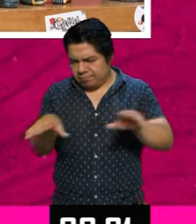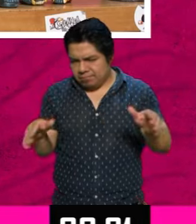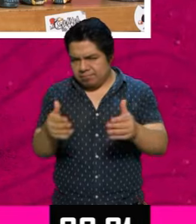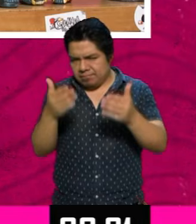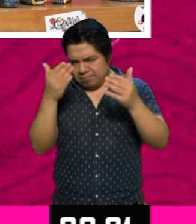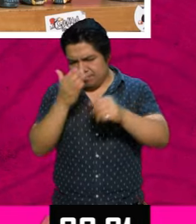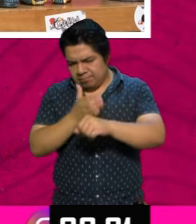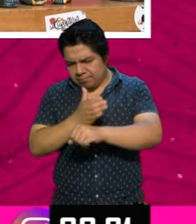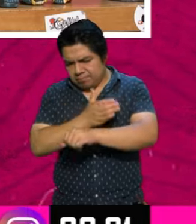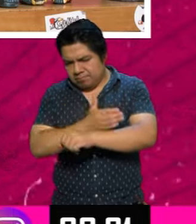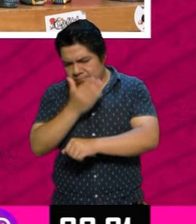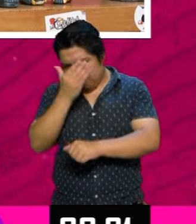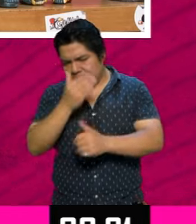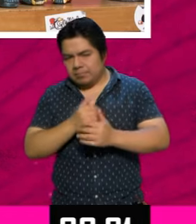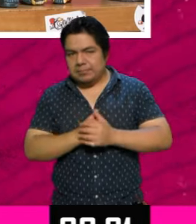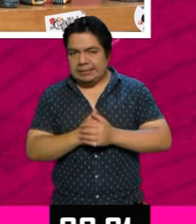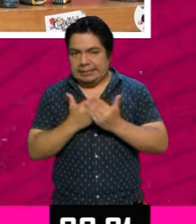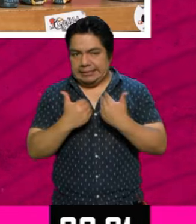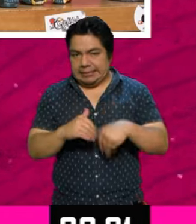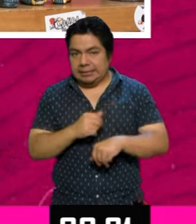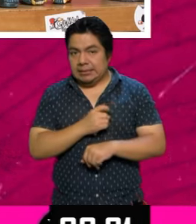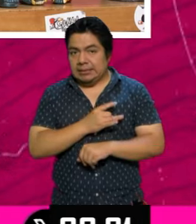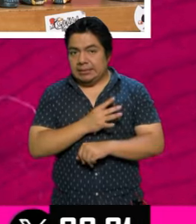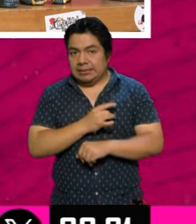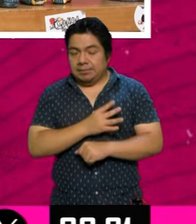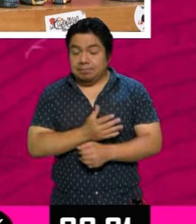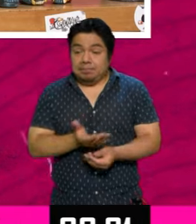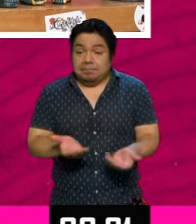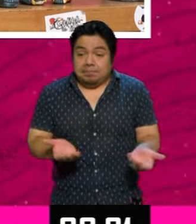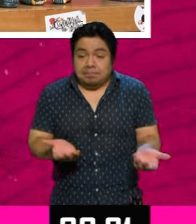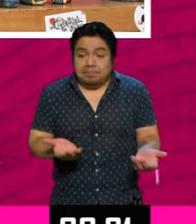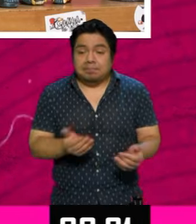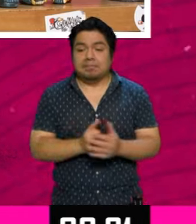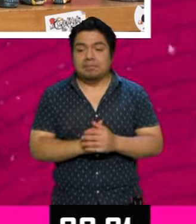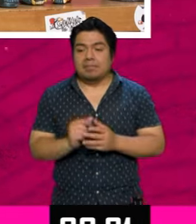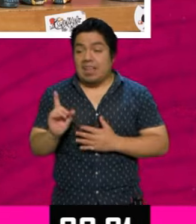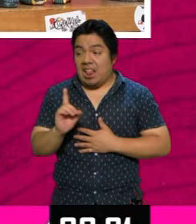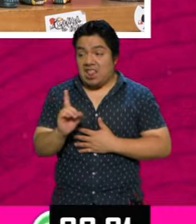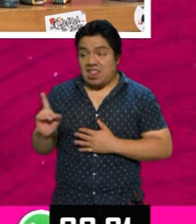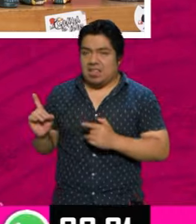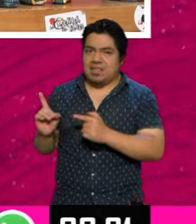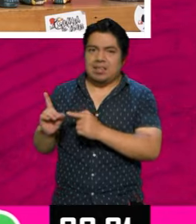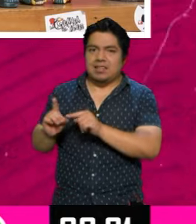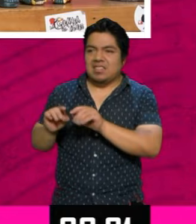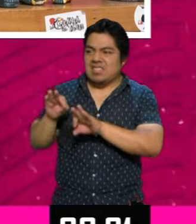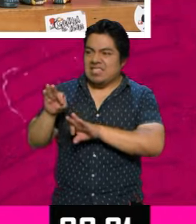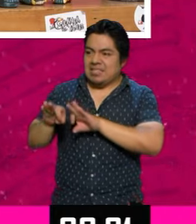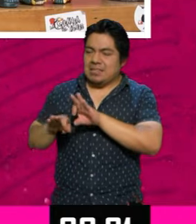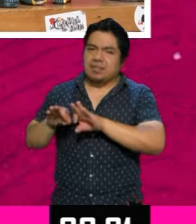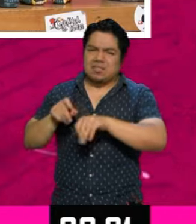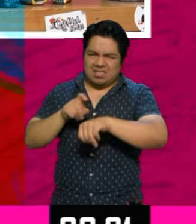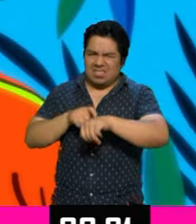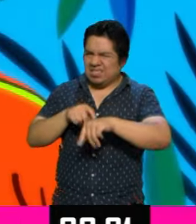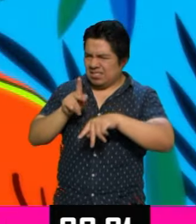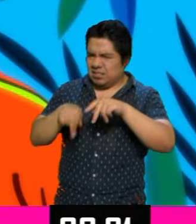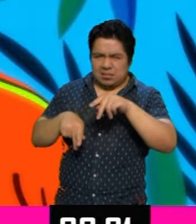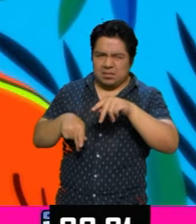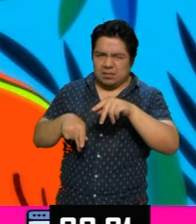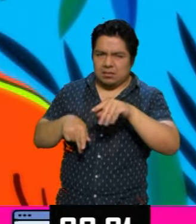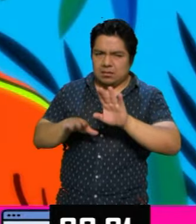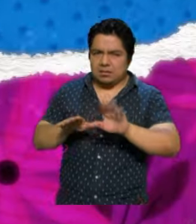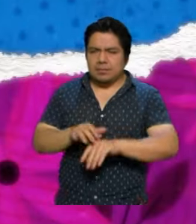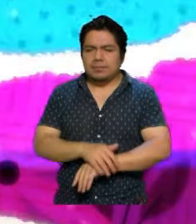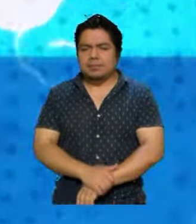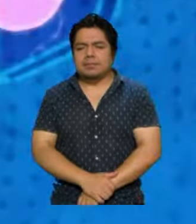colegas. Hasta luego. Hasta luego. Qué nervioso. Ahí está la cosa, señora. La derecha hace lo imposible, ¿eh? Pero vamos no pudieron. Vamos a una pausa.